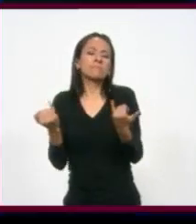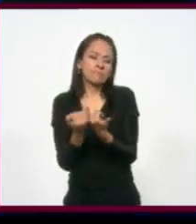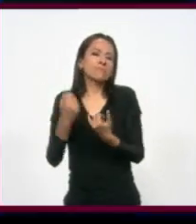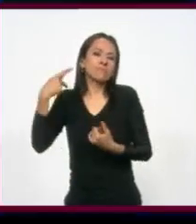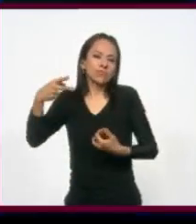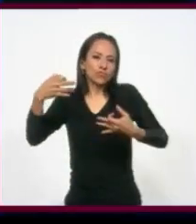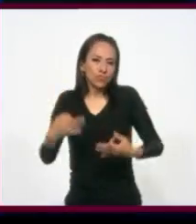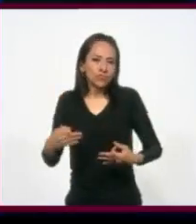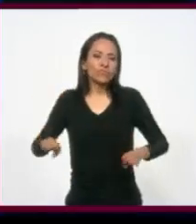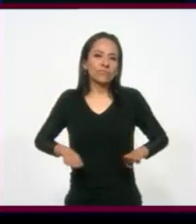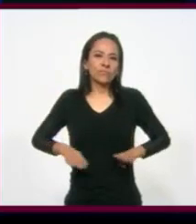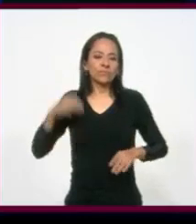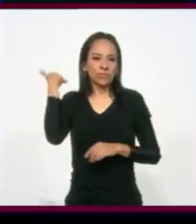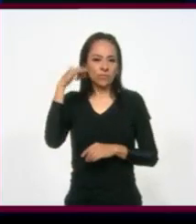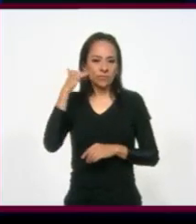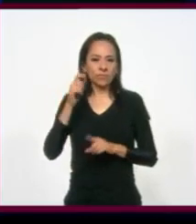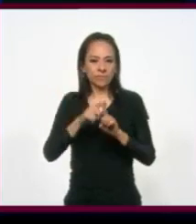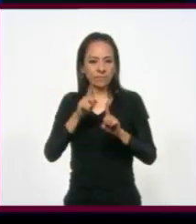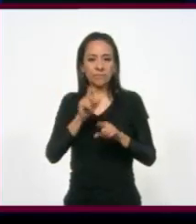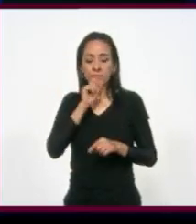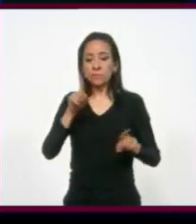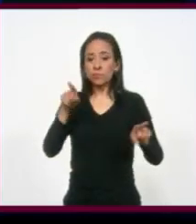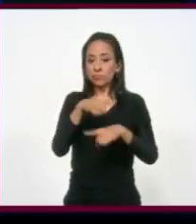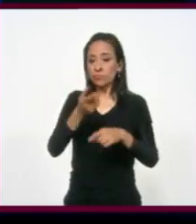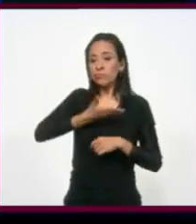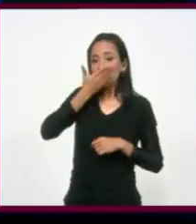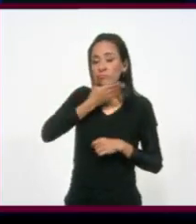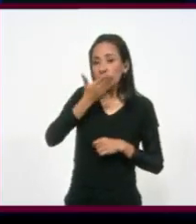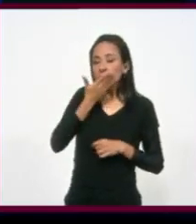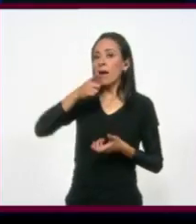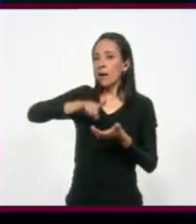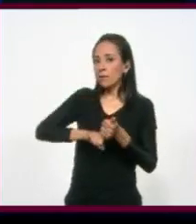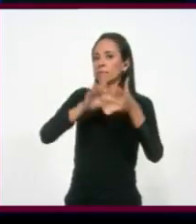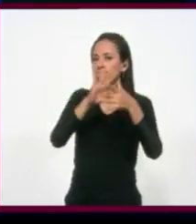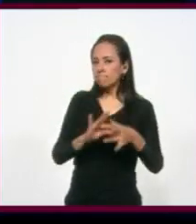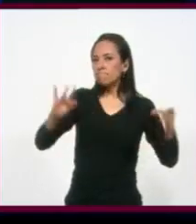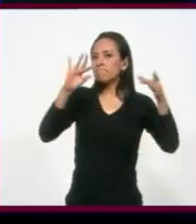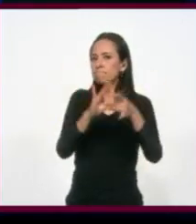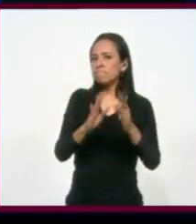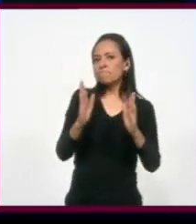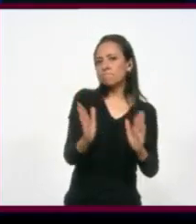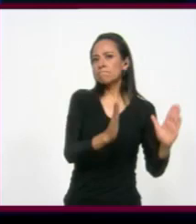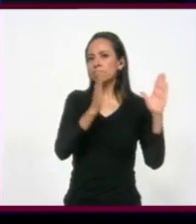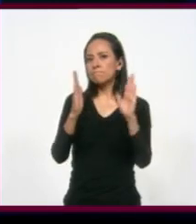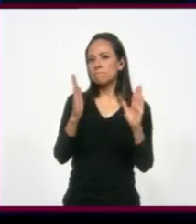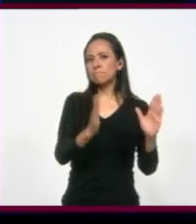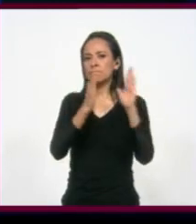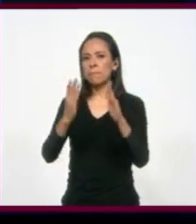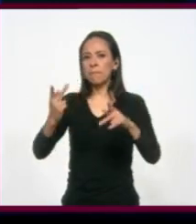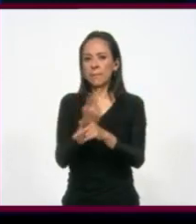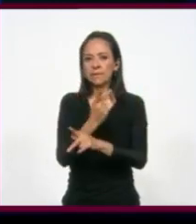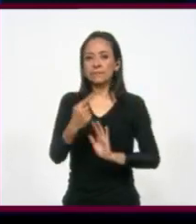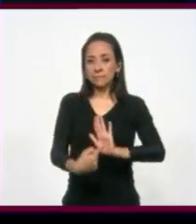yucateco. Fragmentos de canciones populares acentúan los trances y emociones que se cuentan y en conjunto reflejan un ámbito que va más